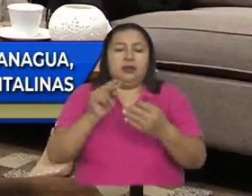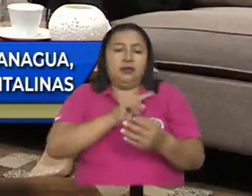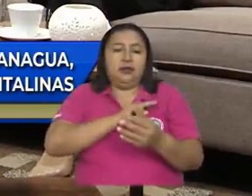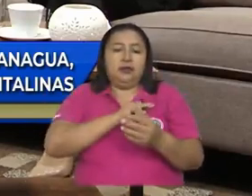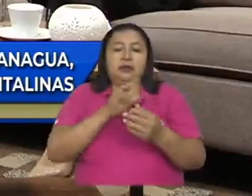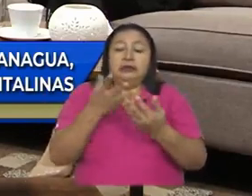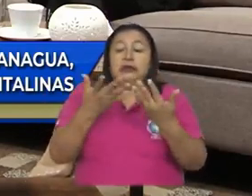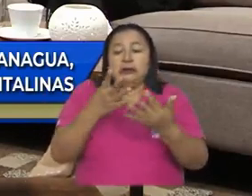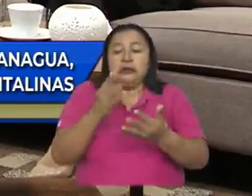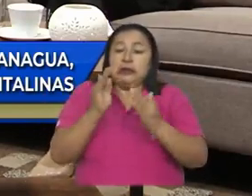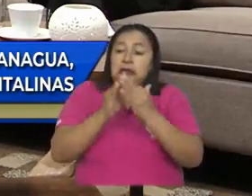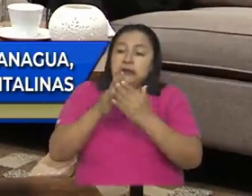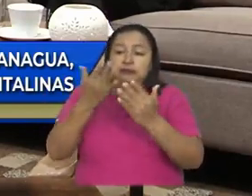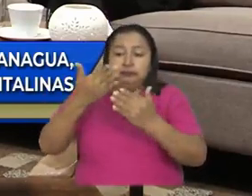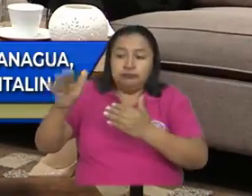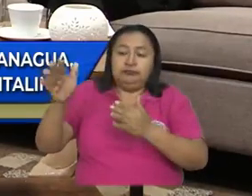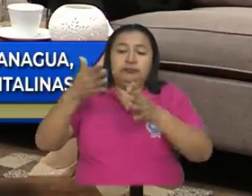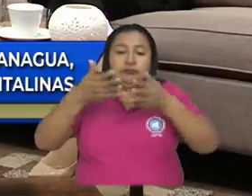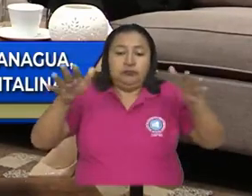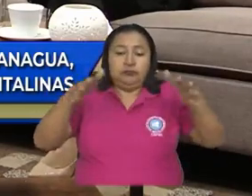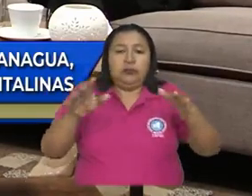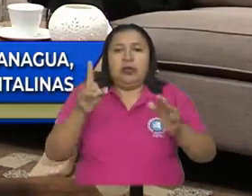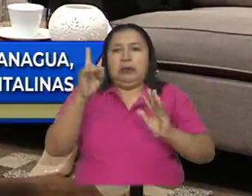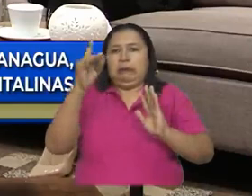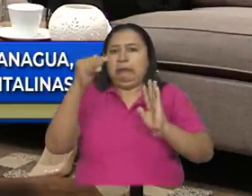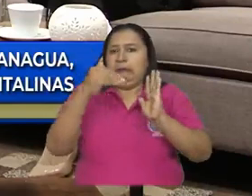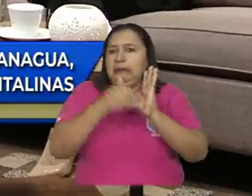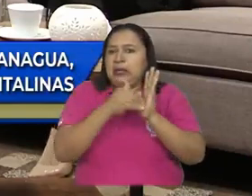están siendo afectadas. En este caso, más de